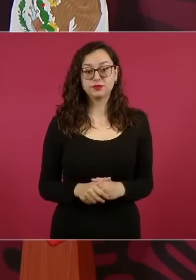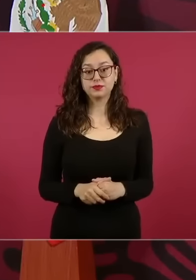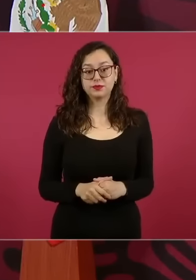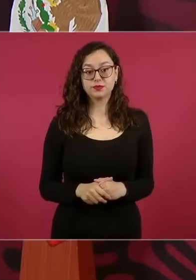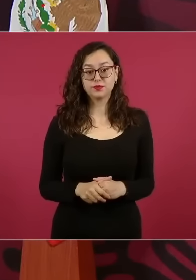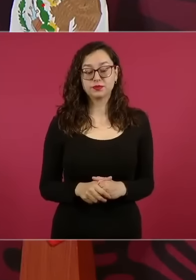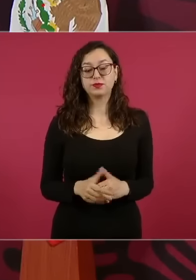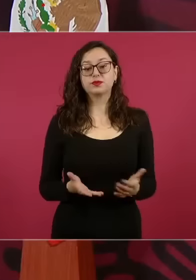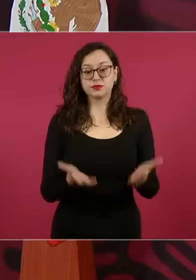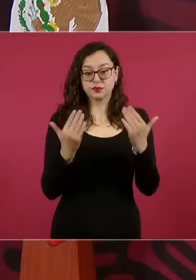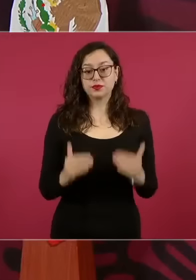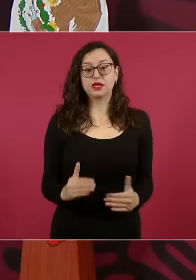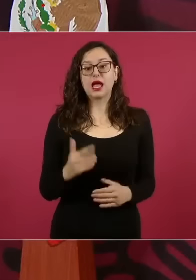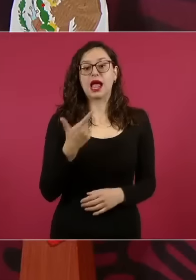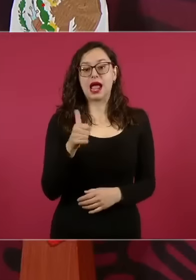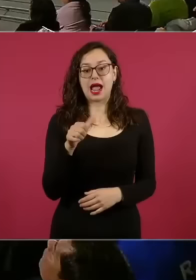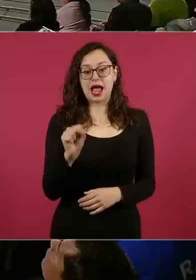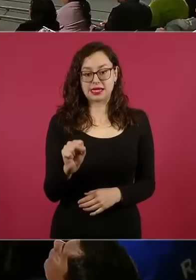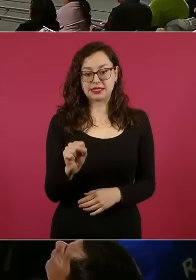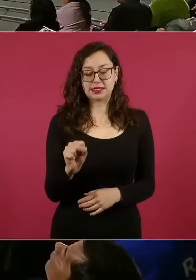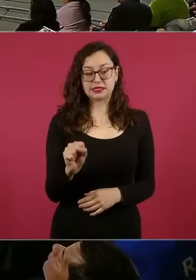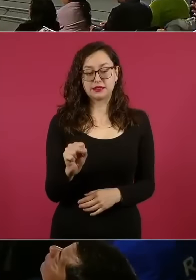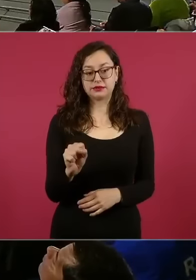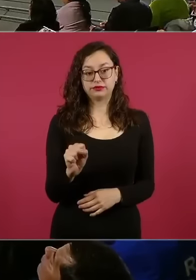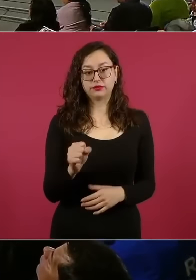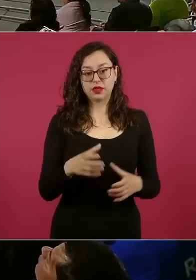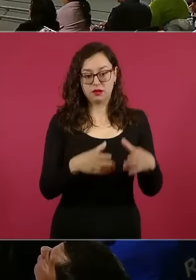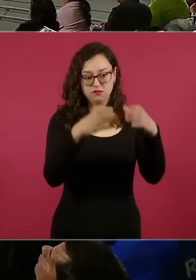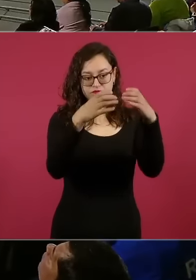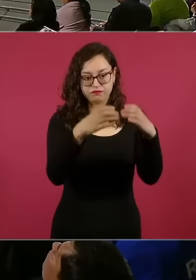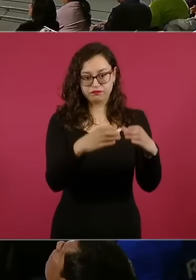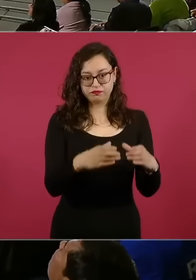Miren el gas en cilindro.